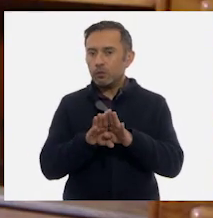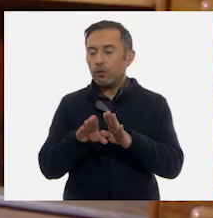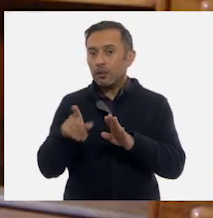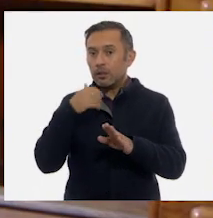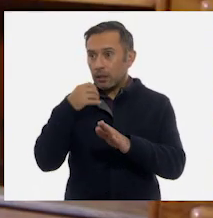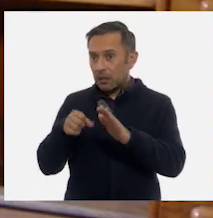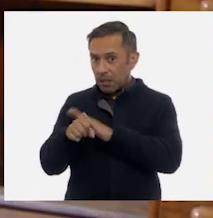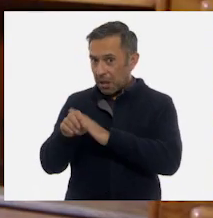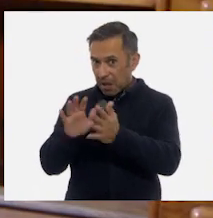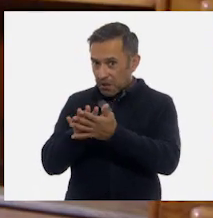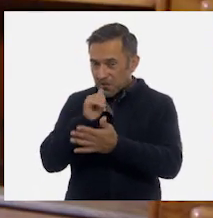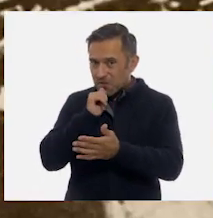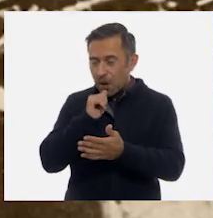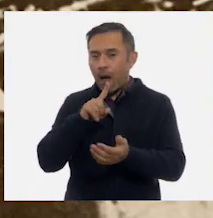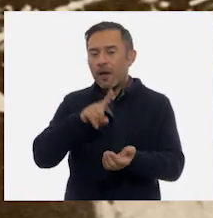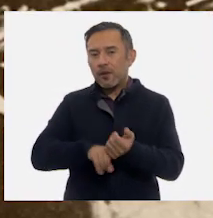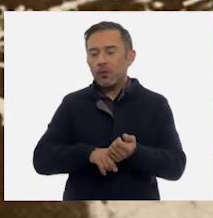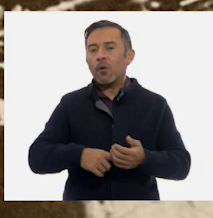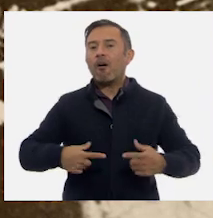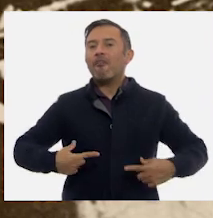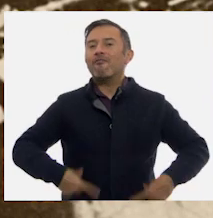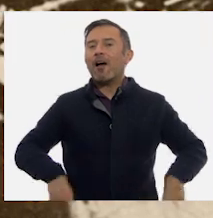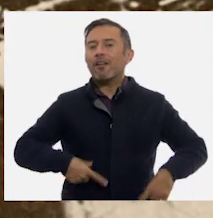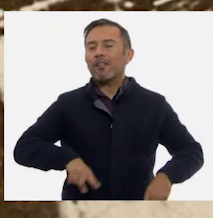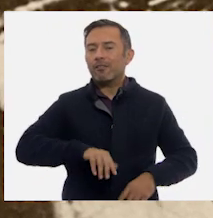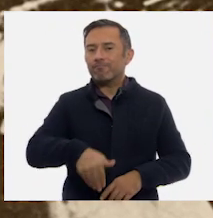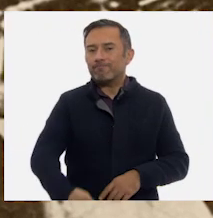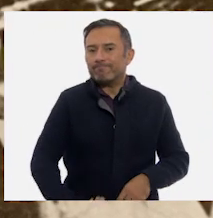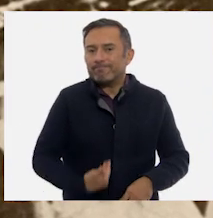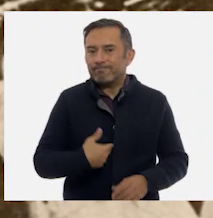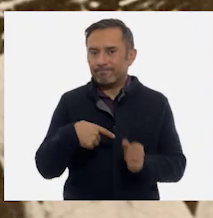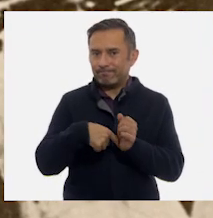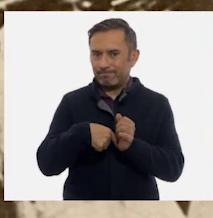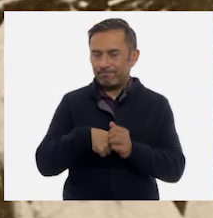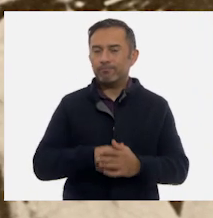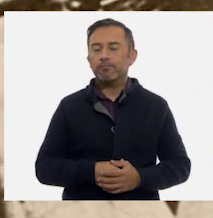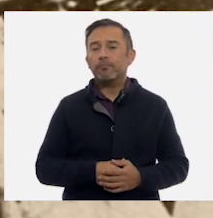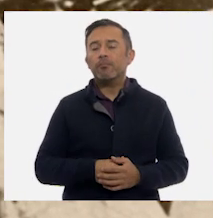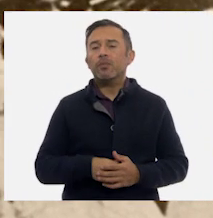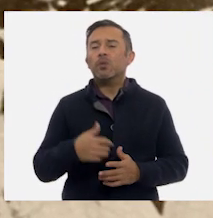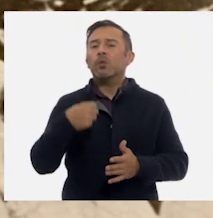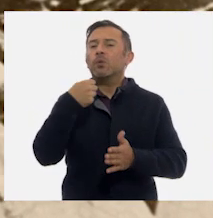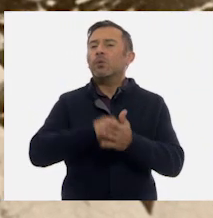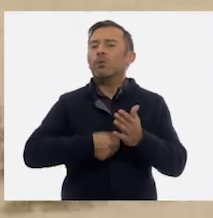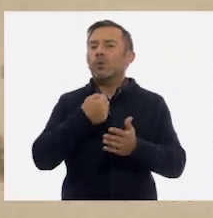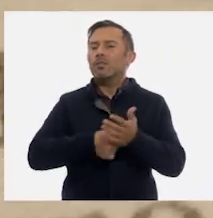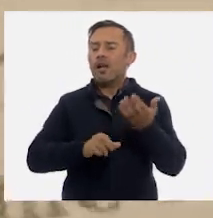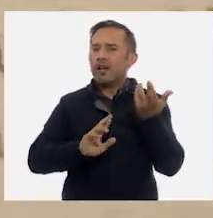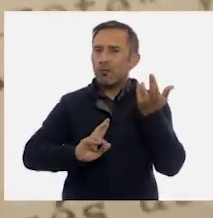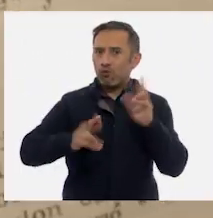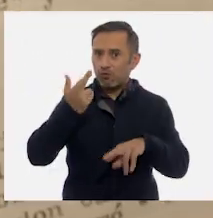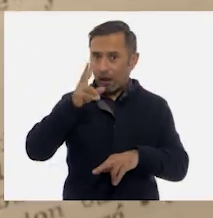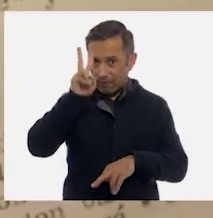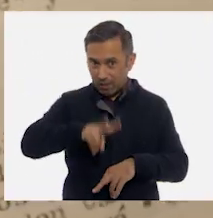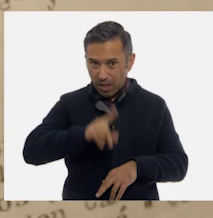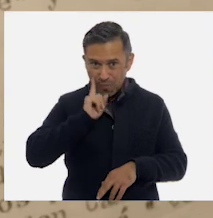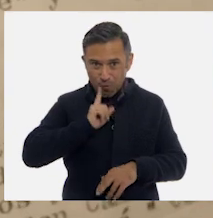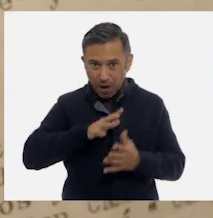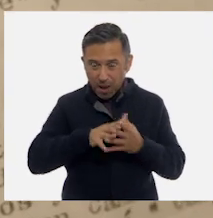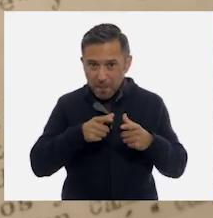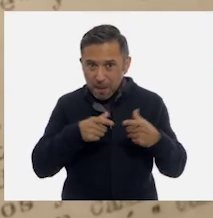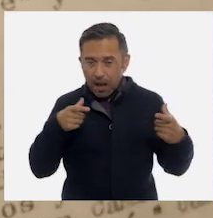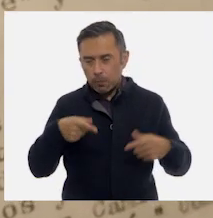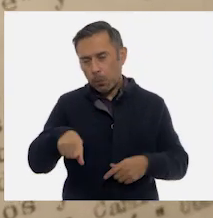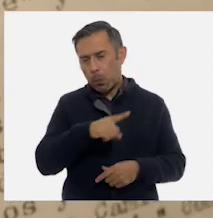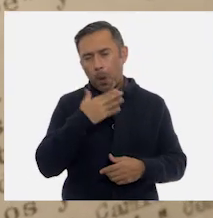y se los metían entre las faldas. Aunque la lucha revolucionaria no era de ninguna manera feminista, la colaboración de periodistas como